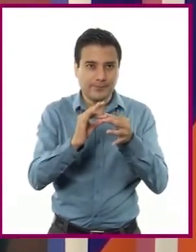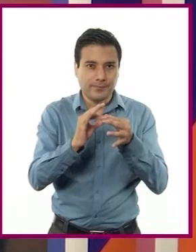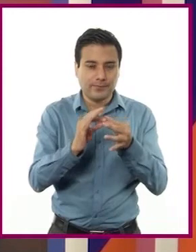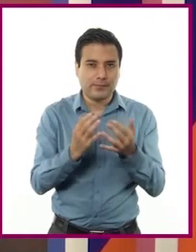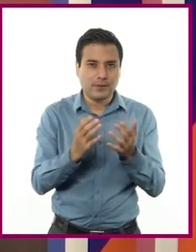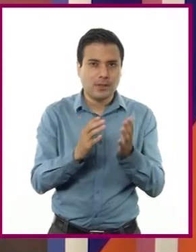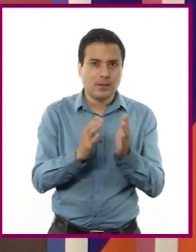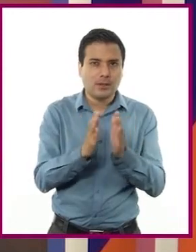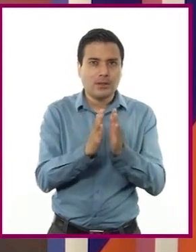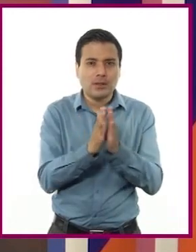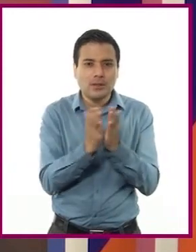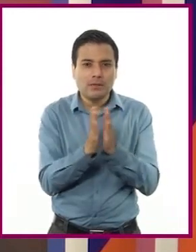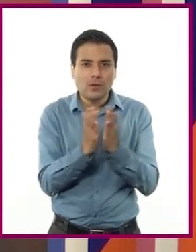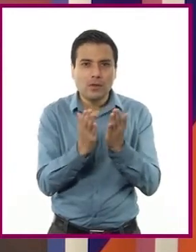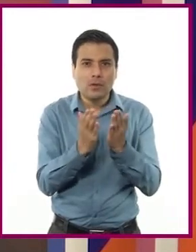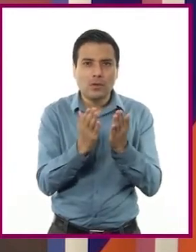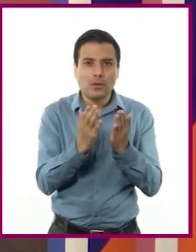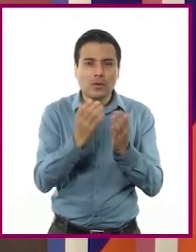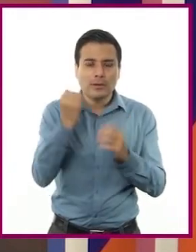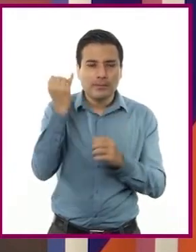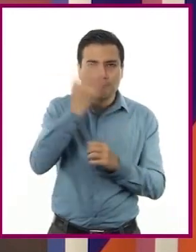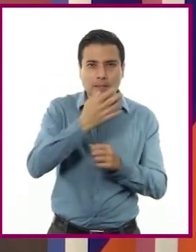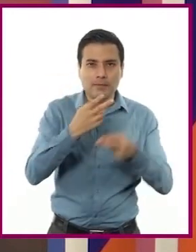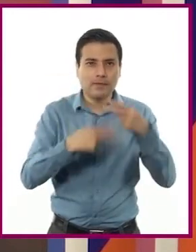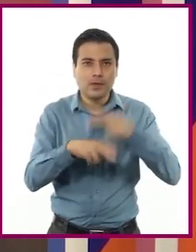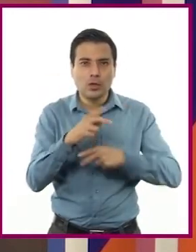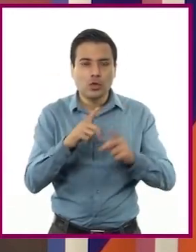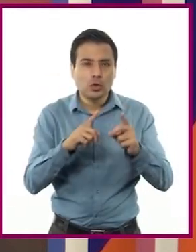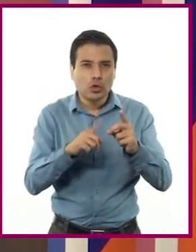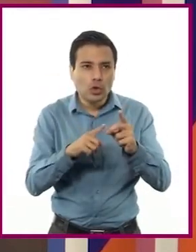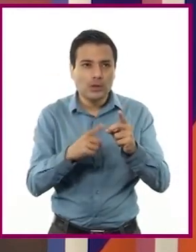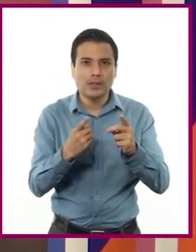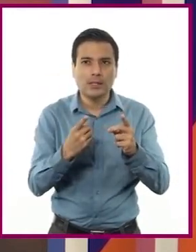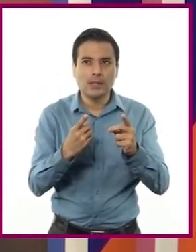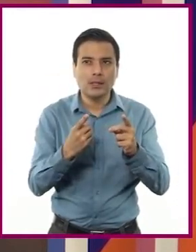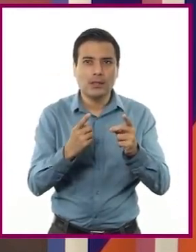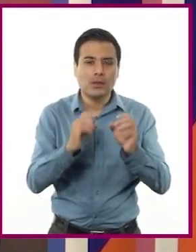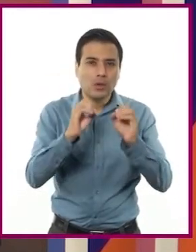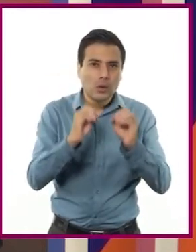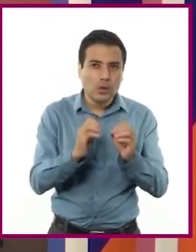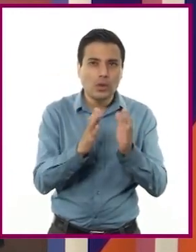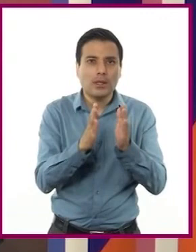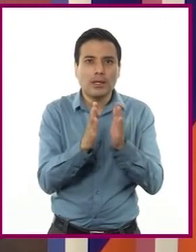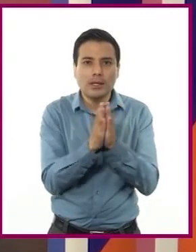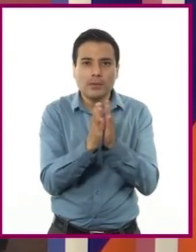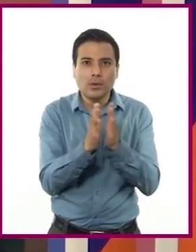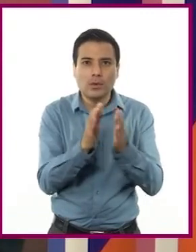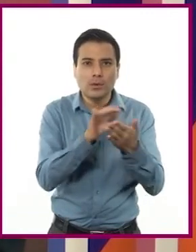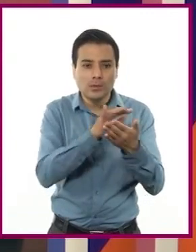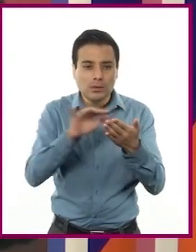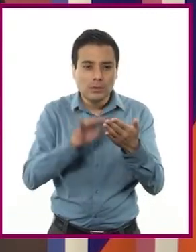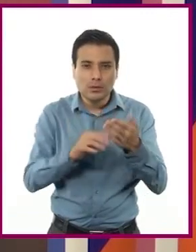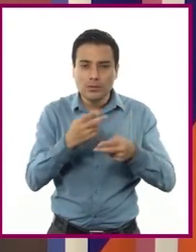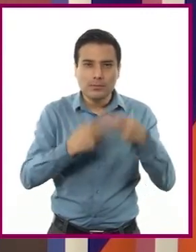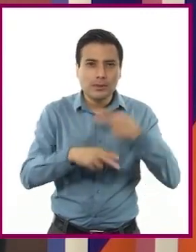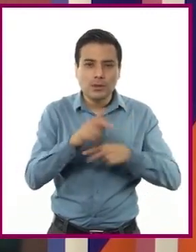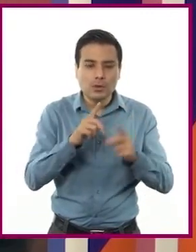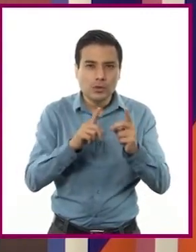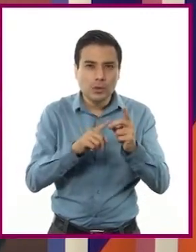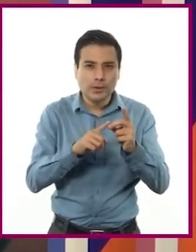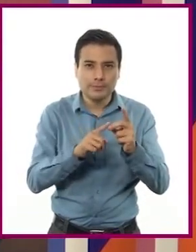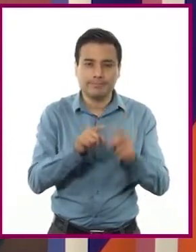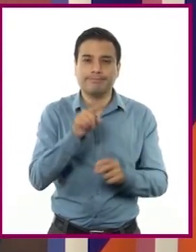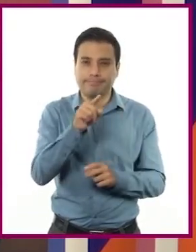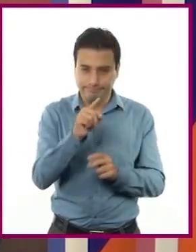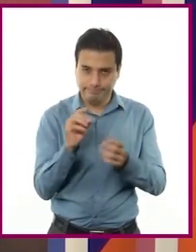donde obtuvieron las imágenes, en caso de utilizarlas, como las referencias bibliográficas de las fuentes y textos